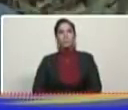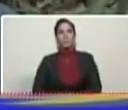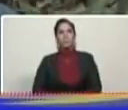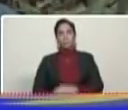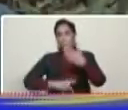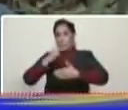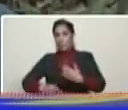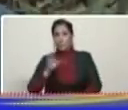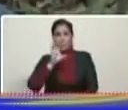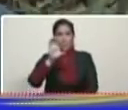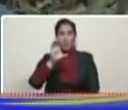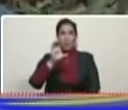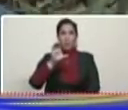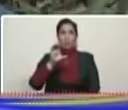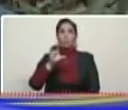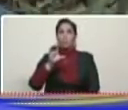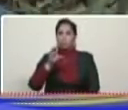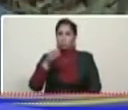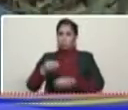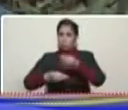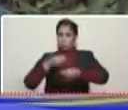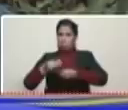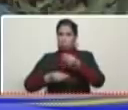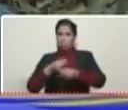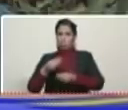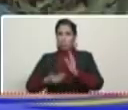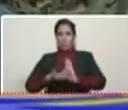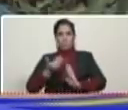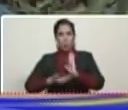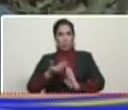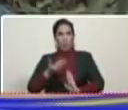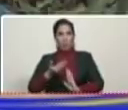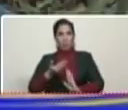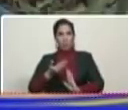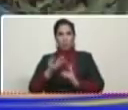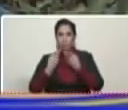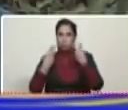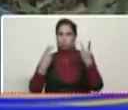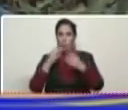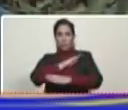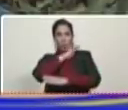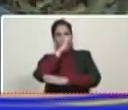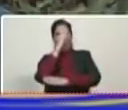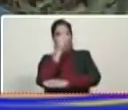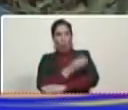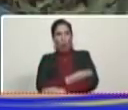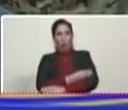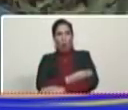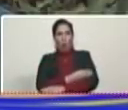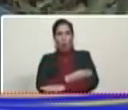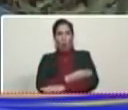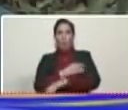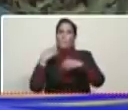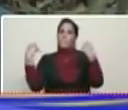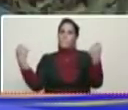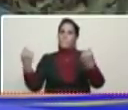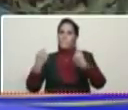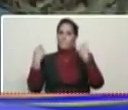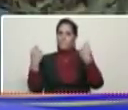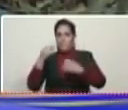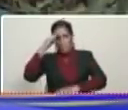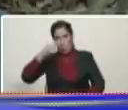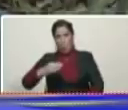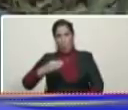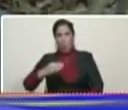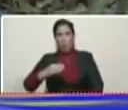la patria hay elementos muy importantes, que es el fortalecimiento del poder militar de Venezuela.